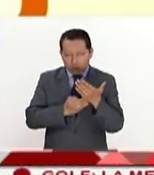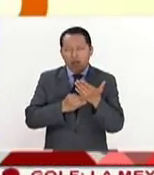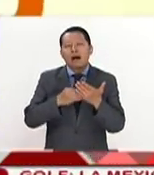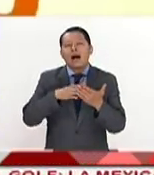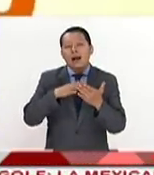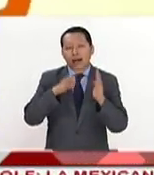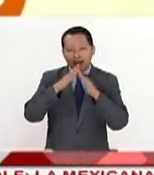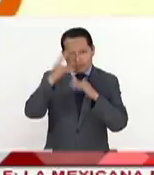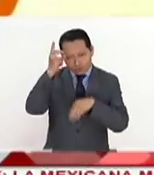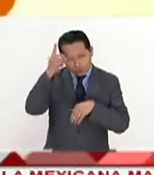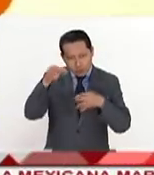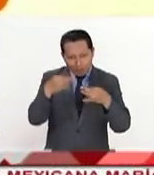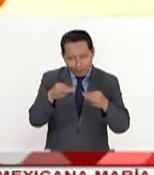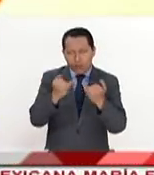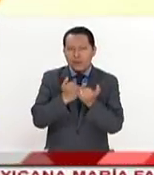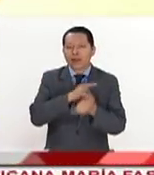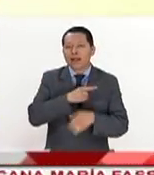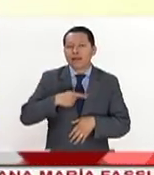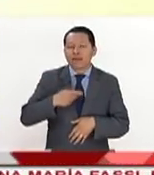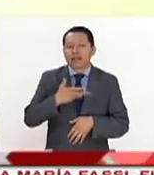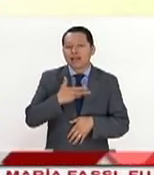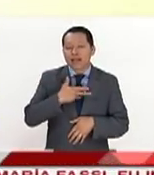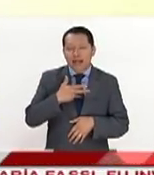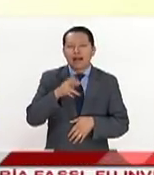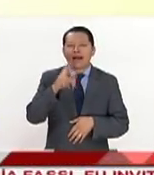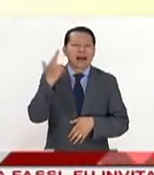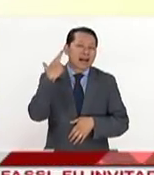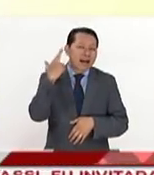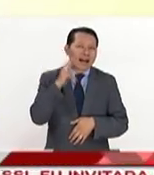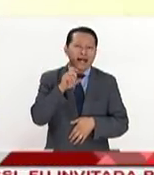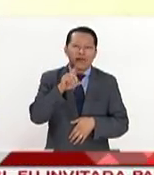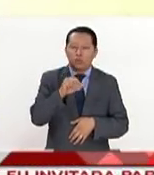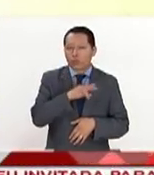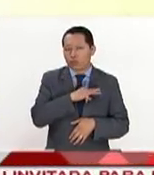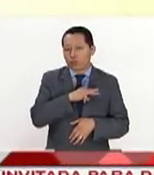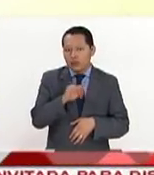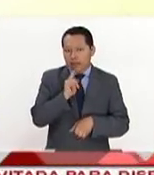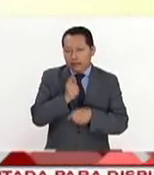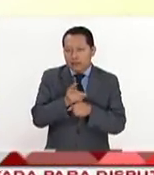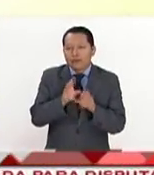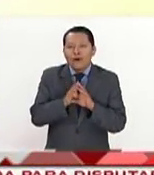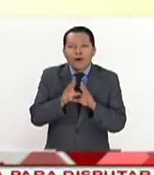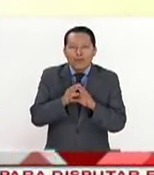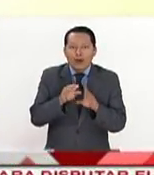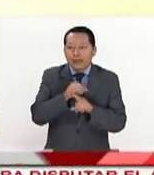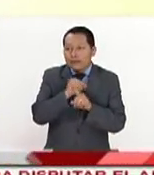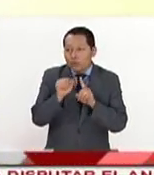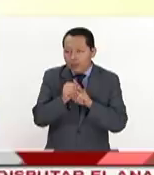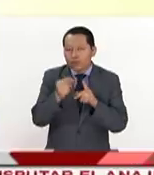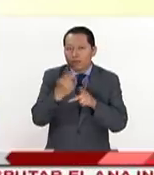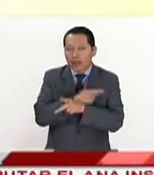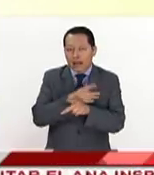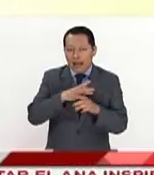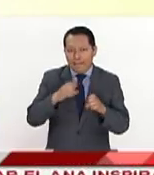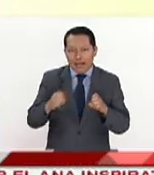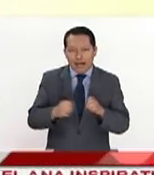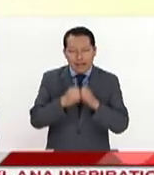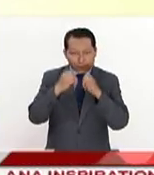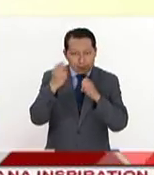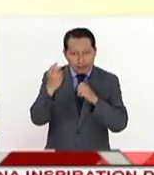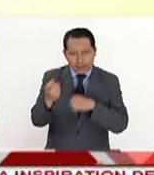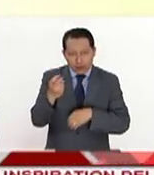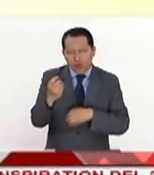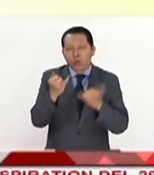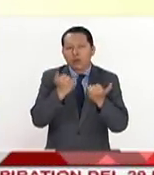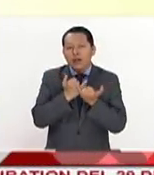escrituras. Sí. También debe de tener un radio para estar siempre enterado de cómo va la situación de que se está atendiendo de emergencia en ese